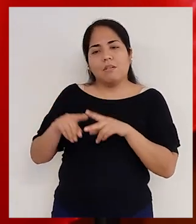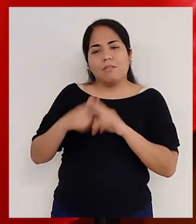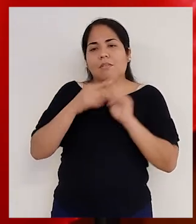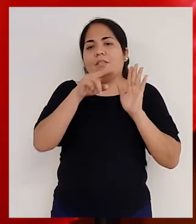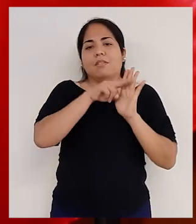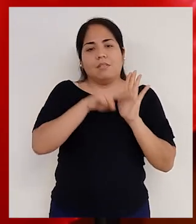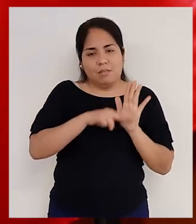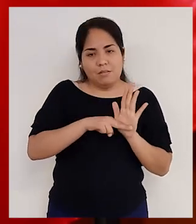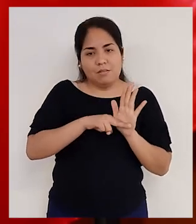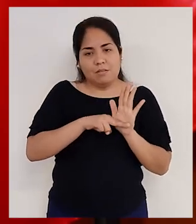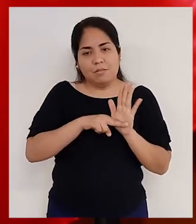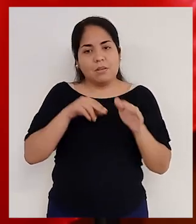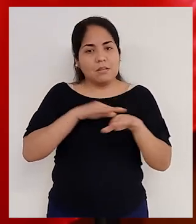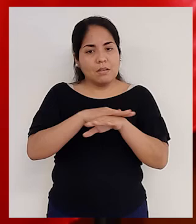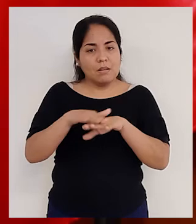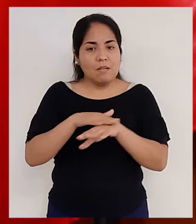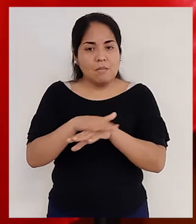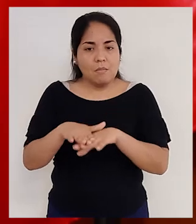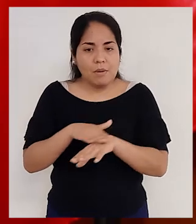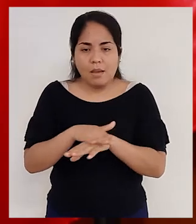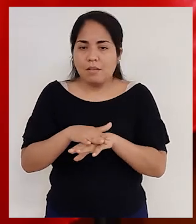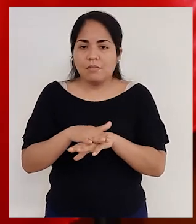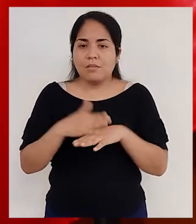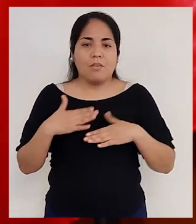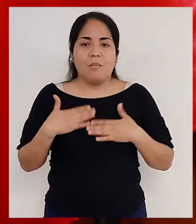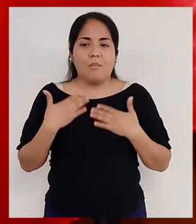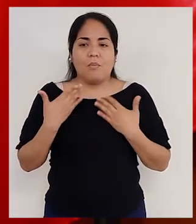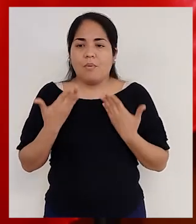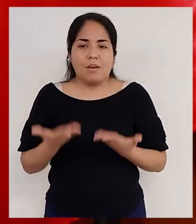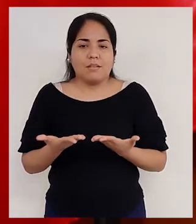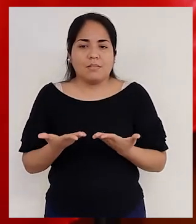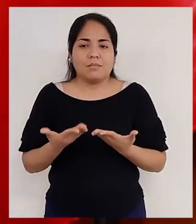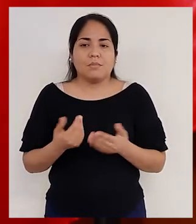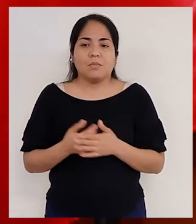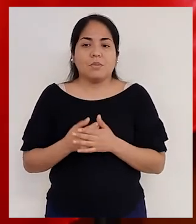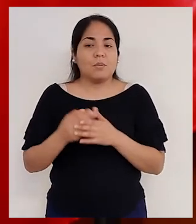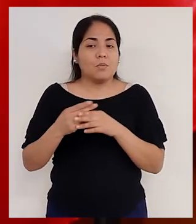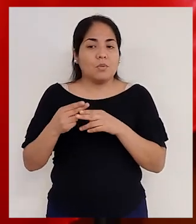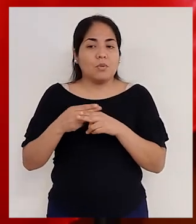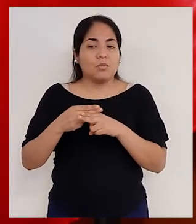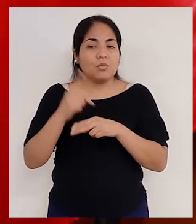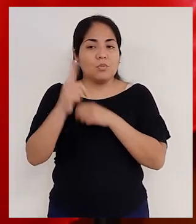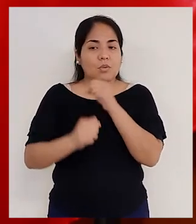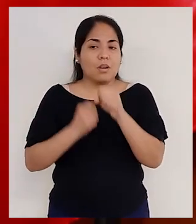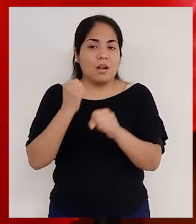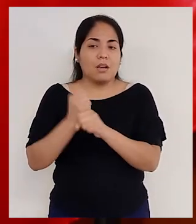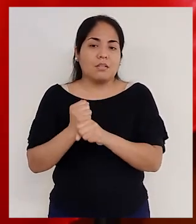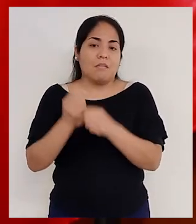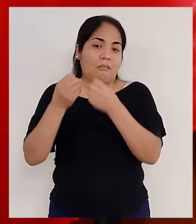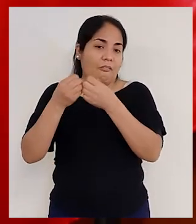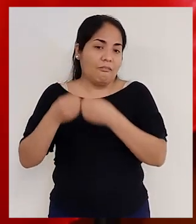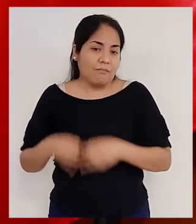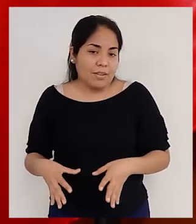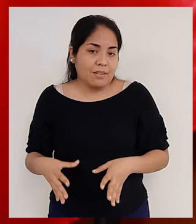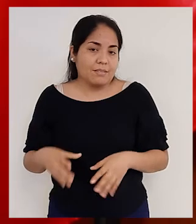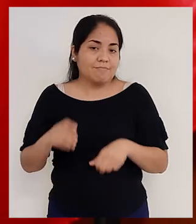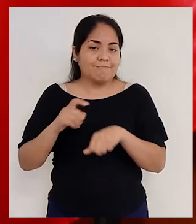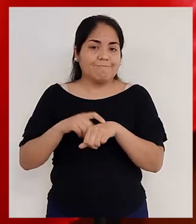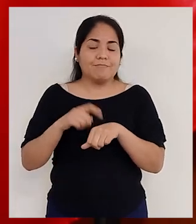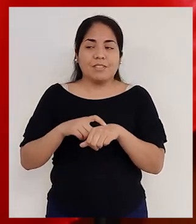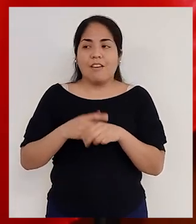a las normas primero. Y el plan no lo podemos utilizar porque el plan ya va a quedar obsoleto el próximo año.